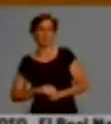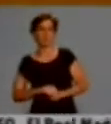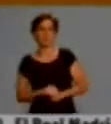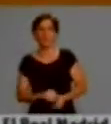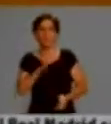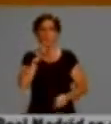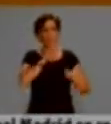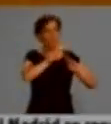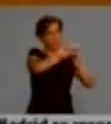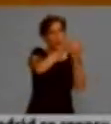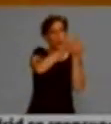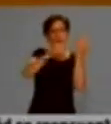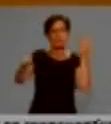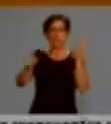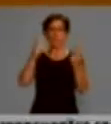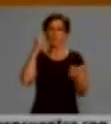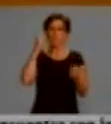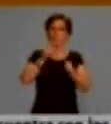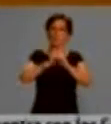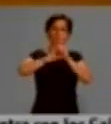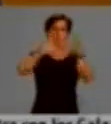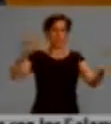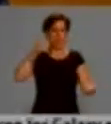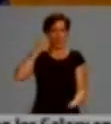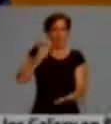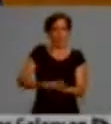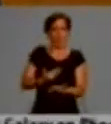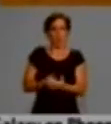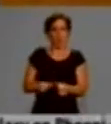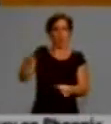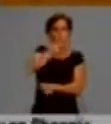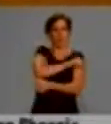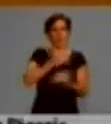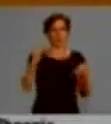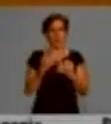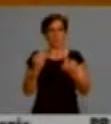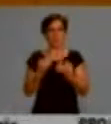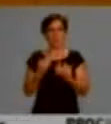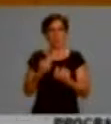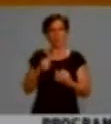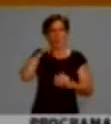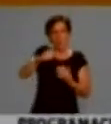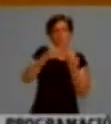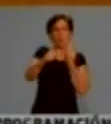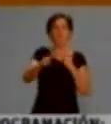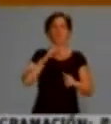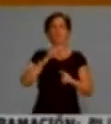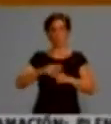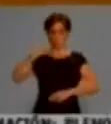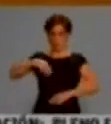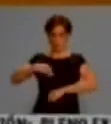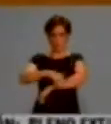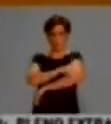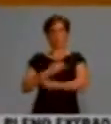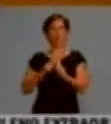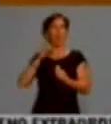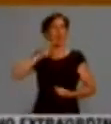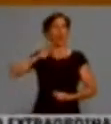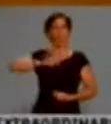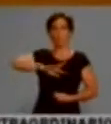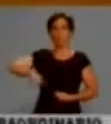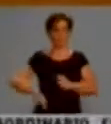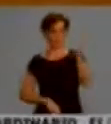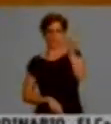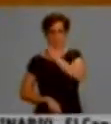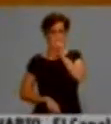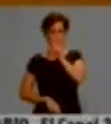Porque son el fiel reflejo de lo que ha estado pasando. Y no son los SMS de un delincuente con el presidente de un gobierno democrático, no. Son más bien los